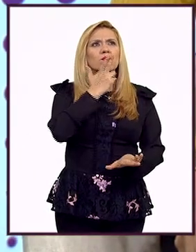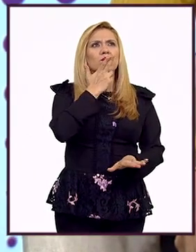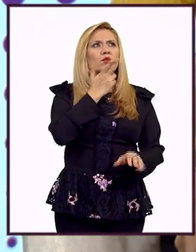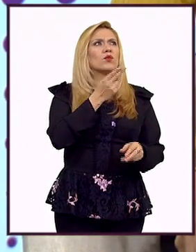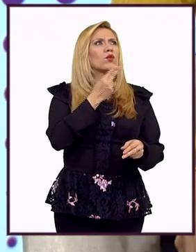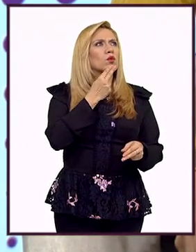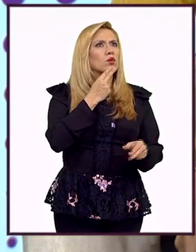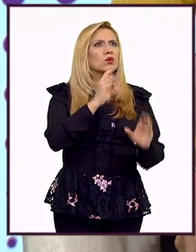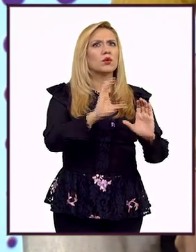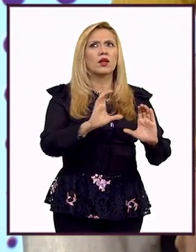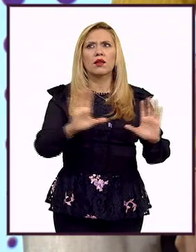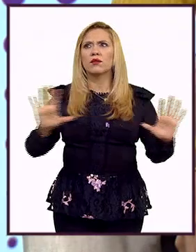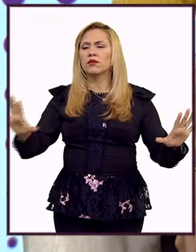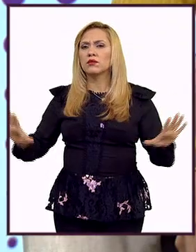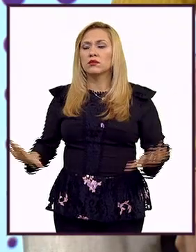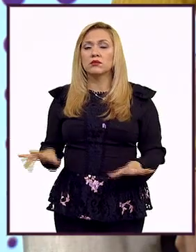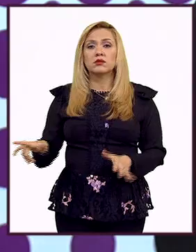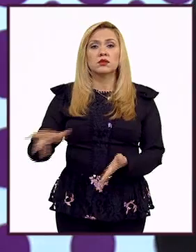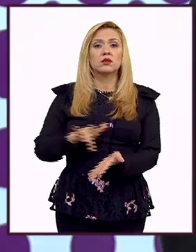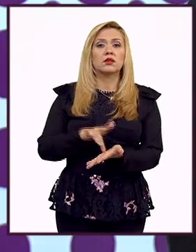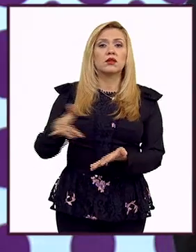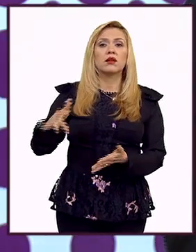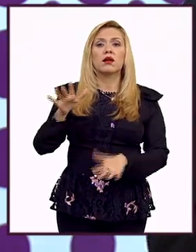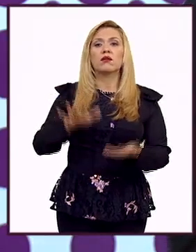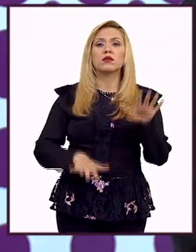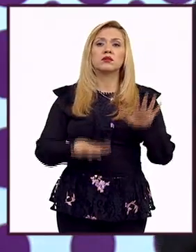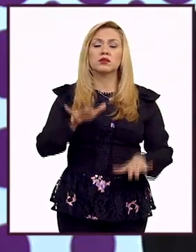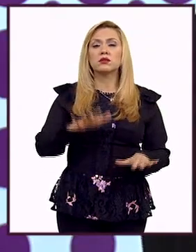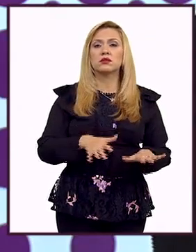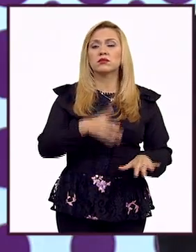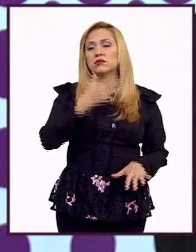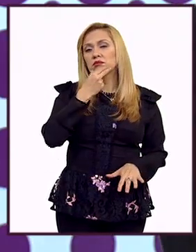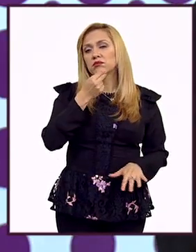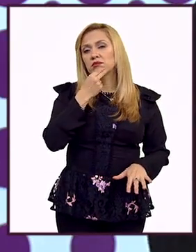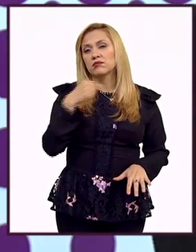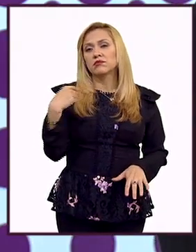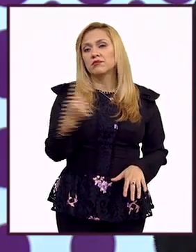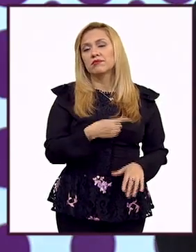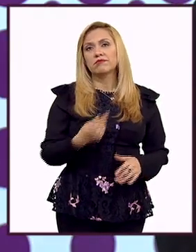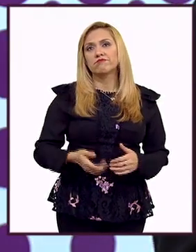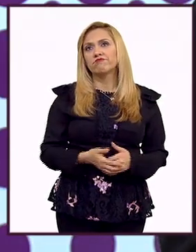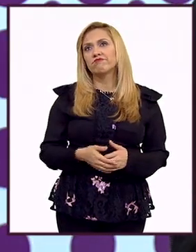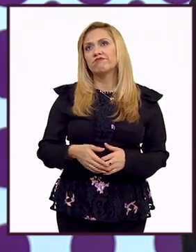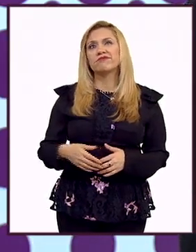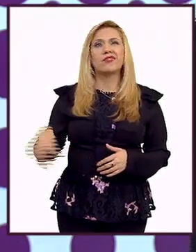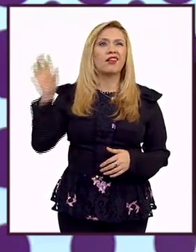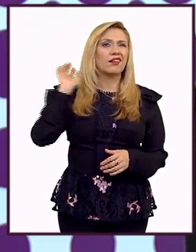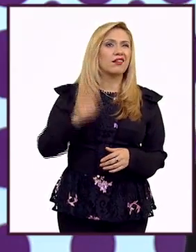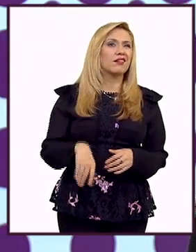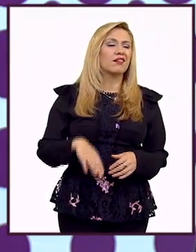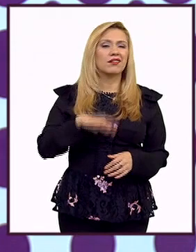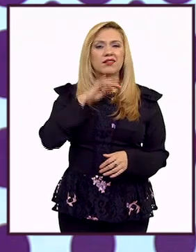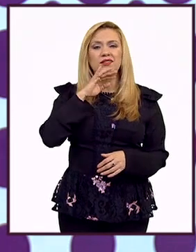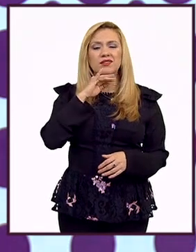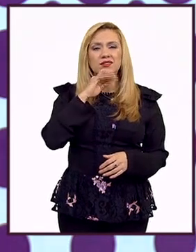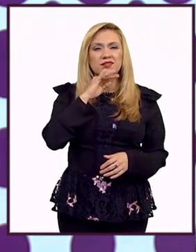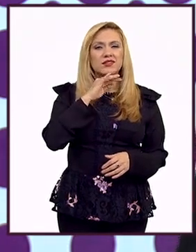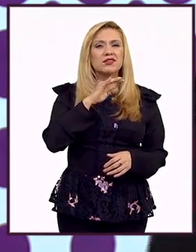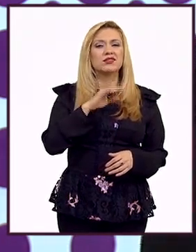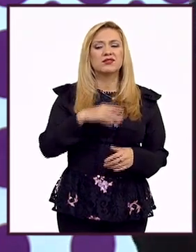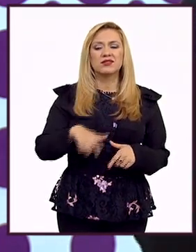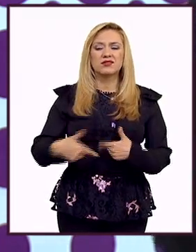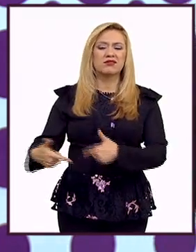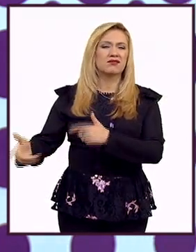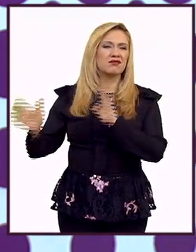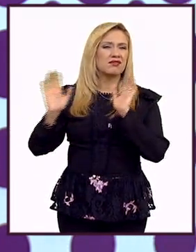de los recursos naturales, que en muchas ocasiones los compañeros hombres han sido a veces contaminados con otras ideas, por ejemplo, ¿no? Ellos es